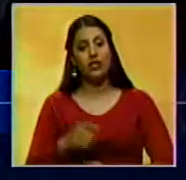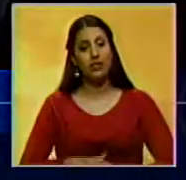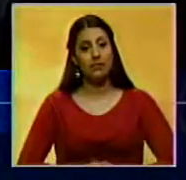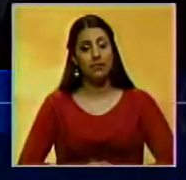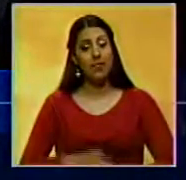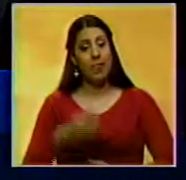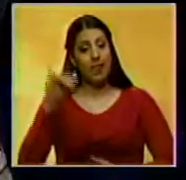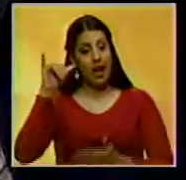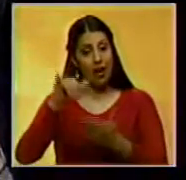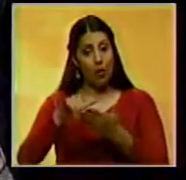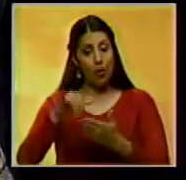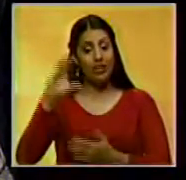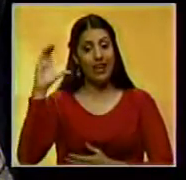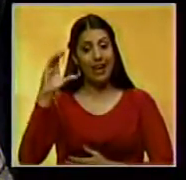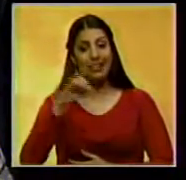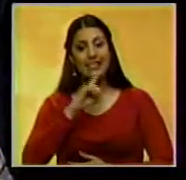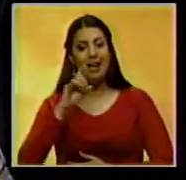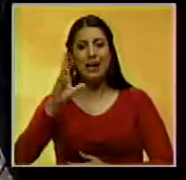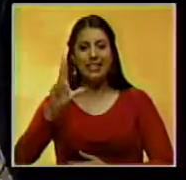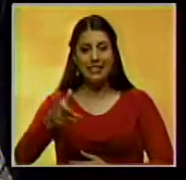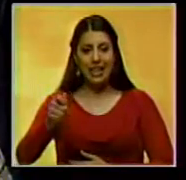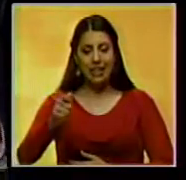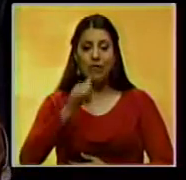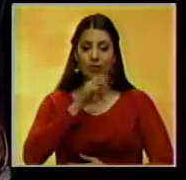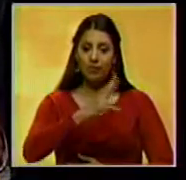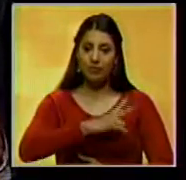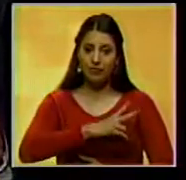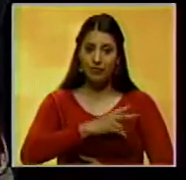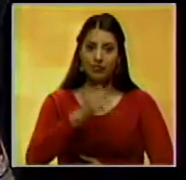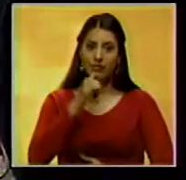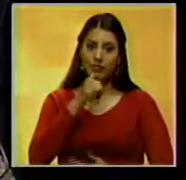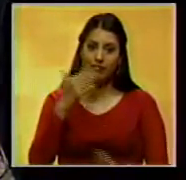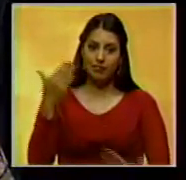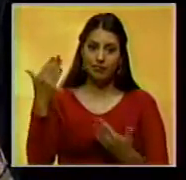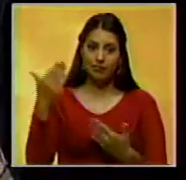Desde el aeropuerto Caracas, en Charallave, estado Miranda, Oliver Rodríguez, Noticiero Benevides.